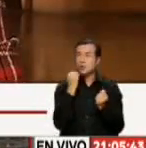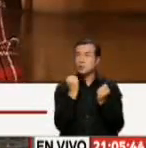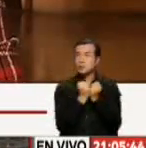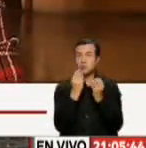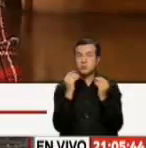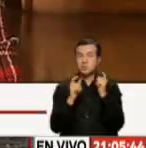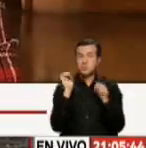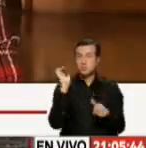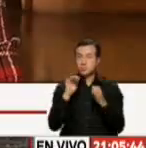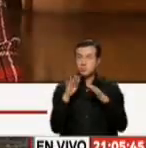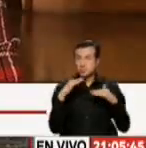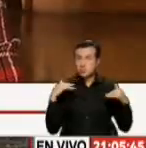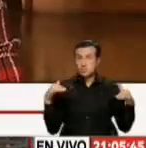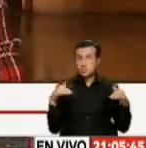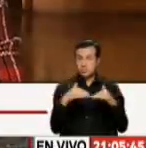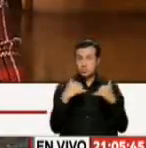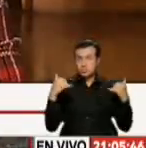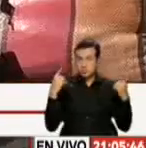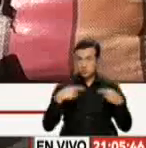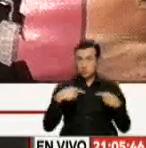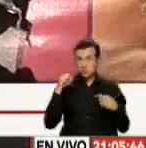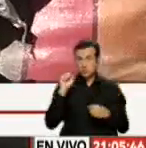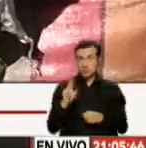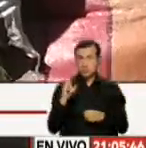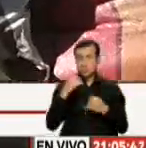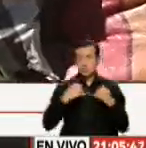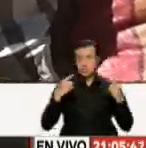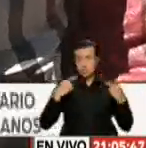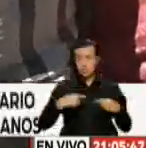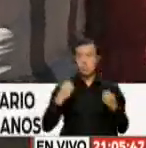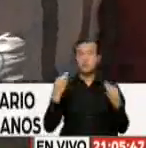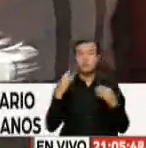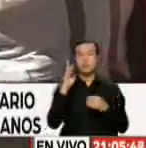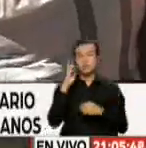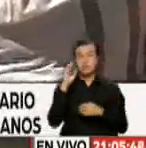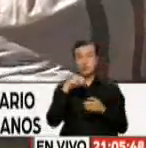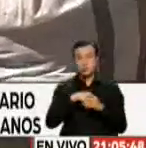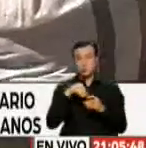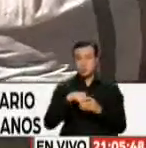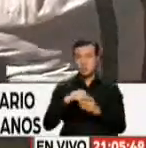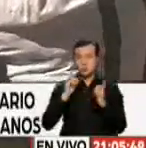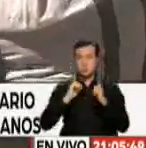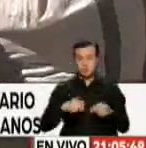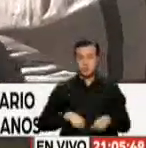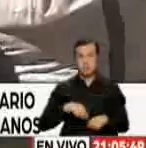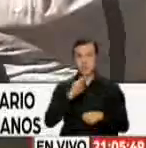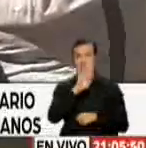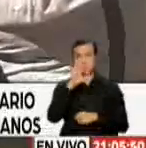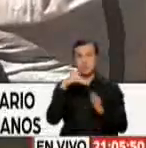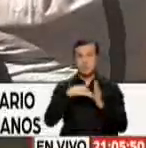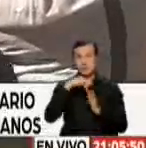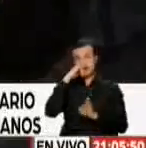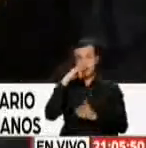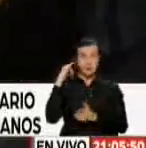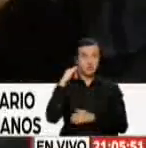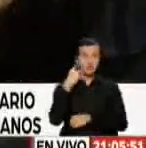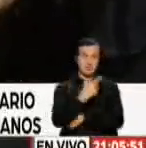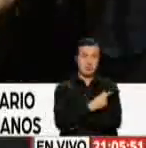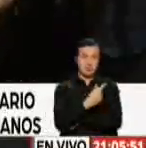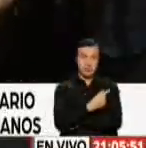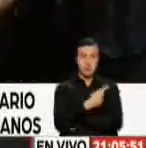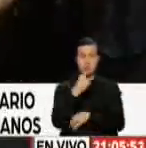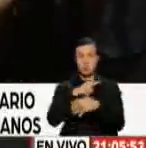población venezolana en la frontera sur. En las fronteras existen 16 puntos de salud. Más de 25 mil menores han sido vacunados